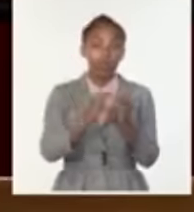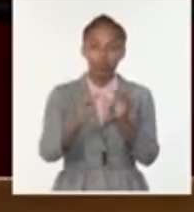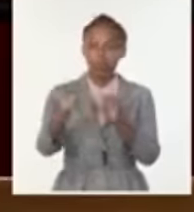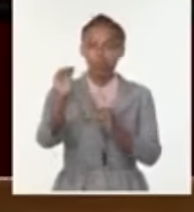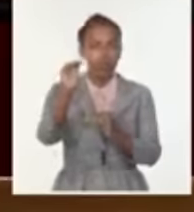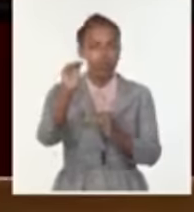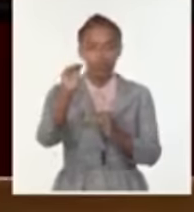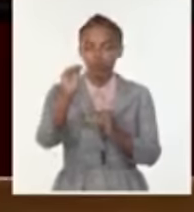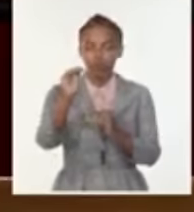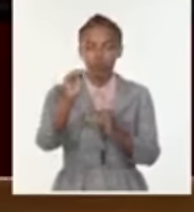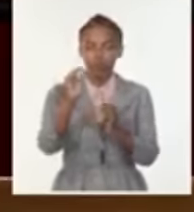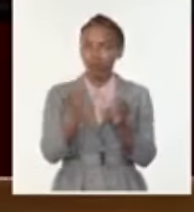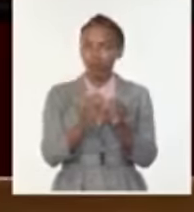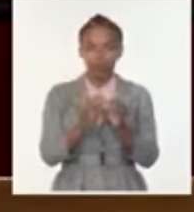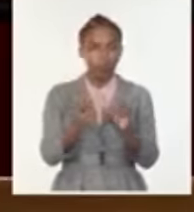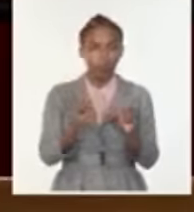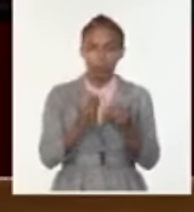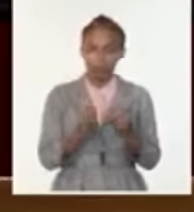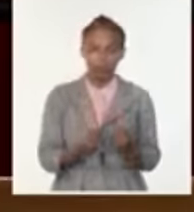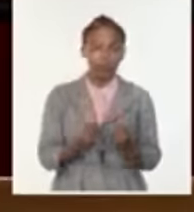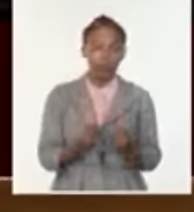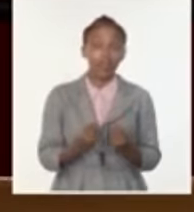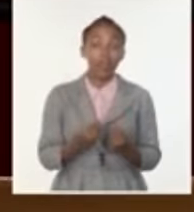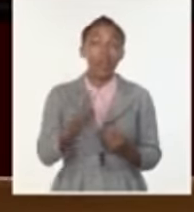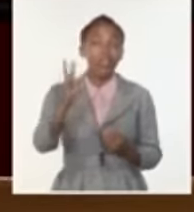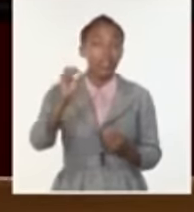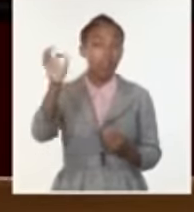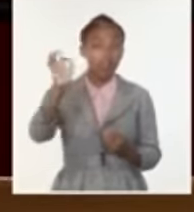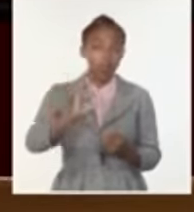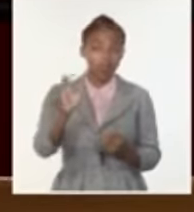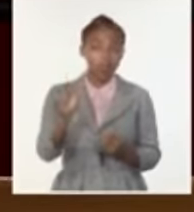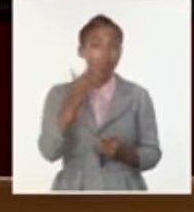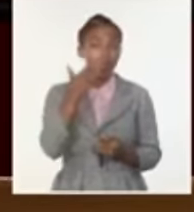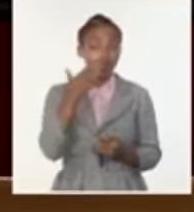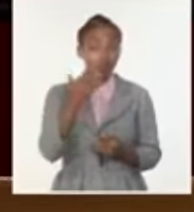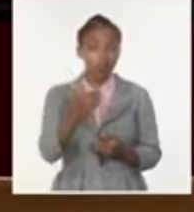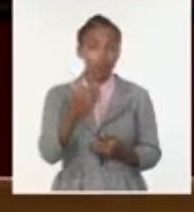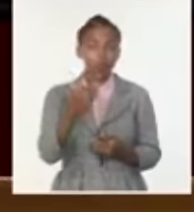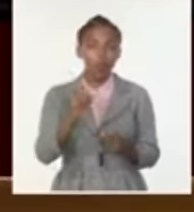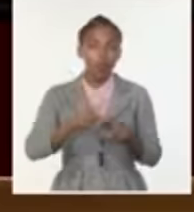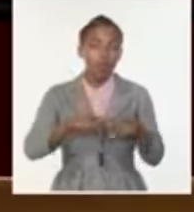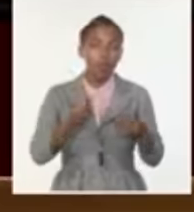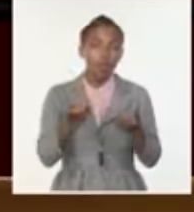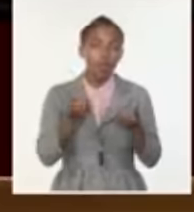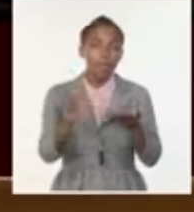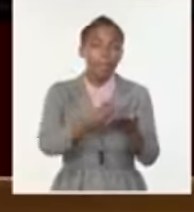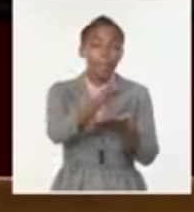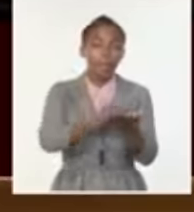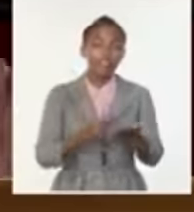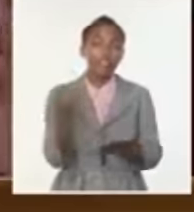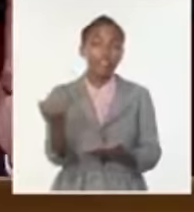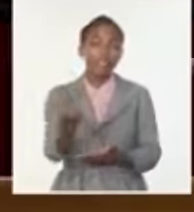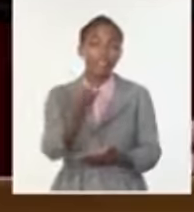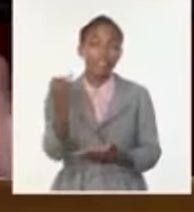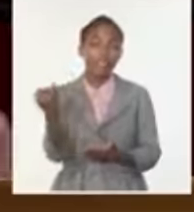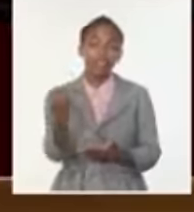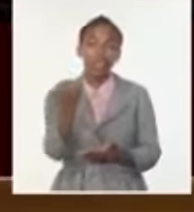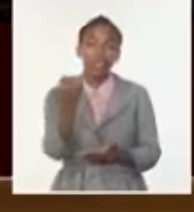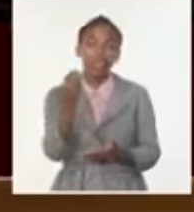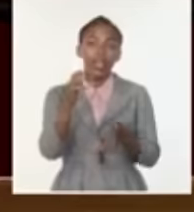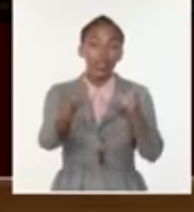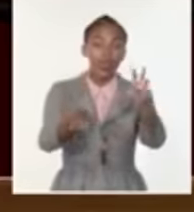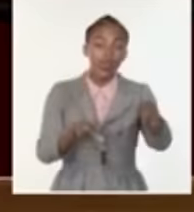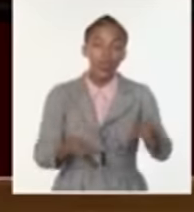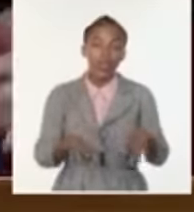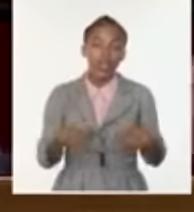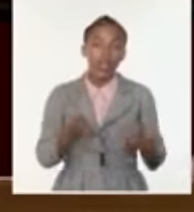reiterar que un 30% es generoso. Busquen las estadísticas internacionales, que en muchos lugares se mueven entre un 18